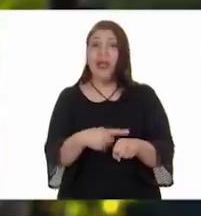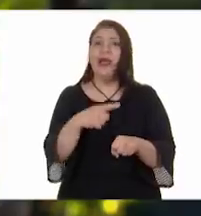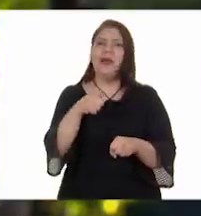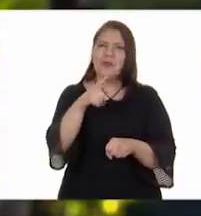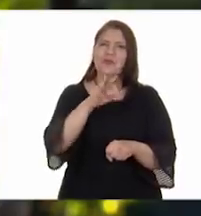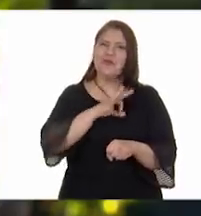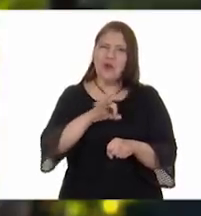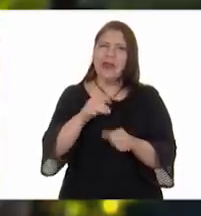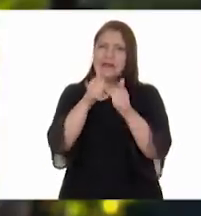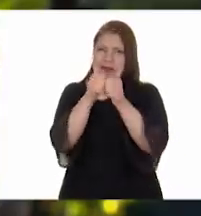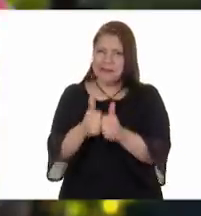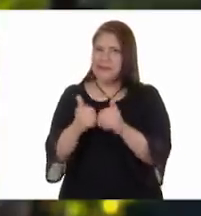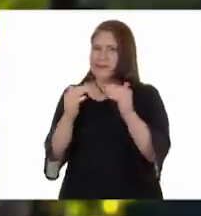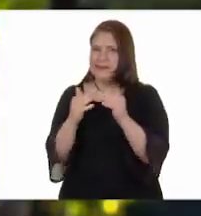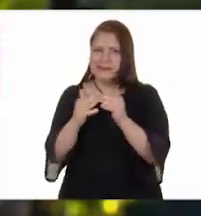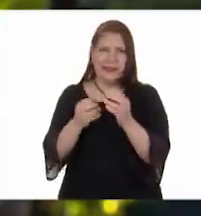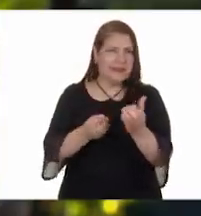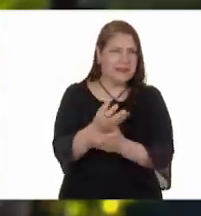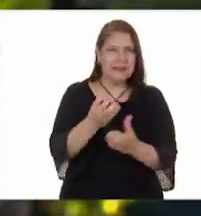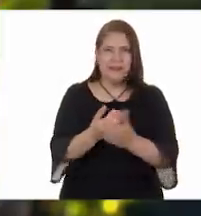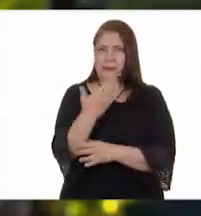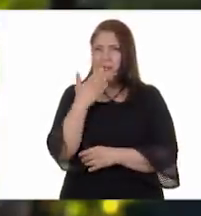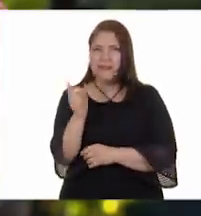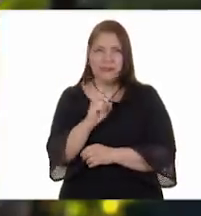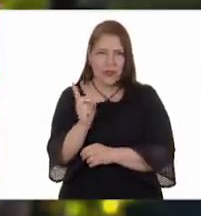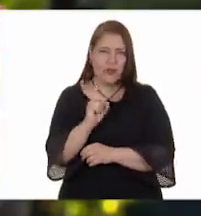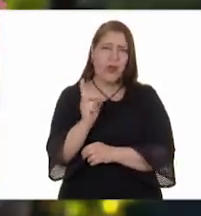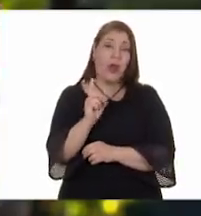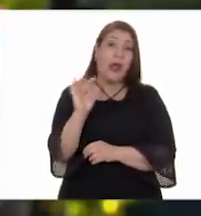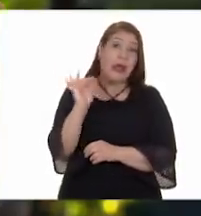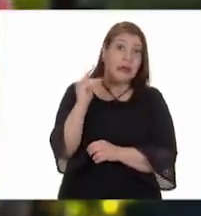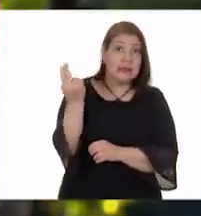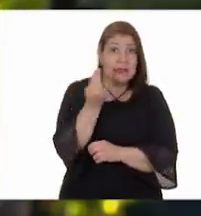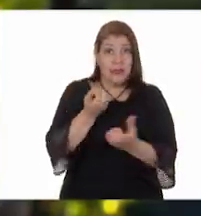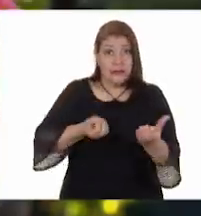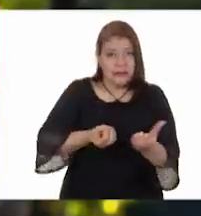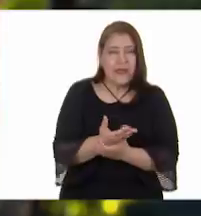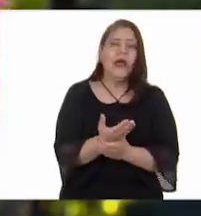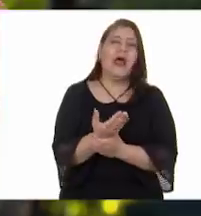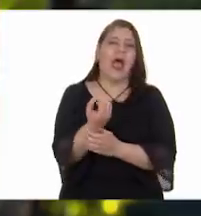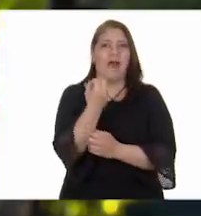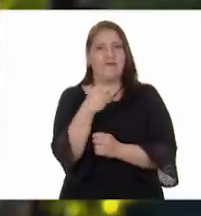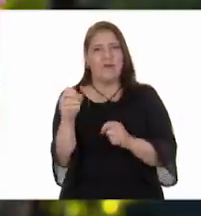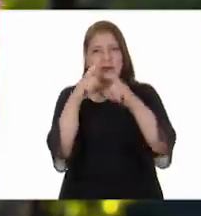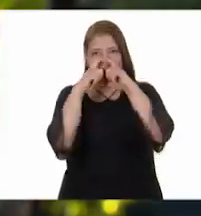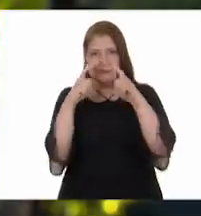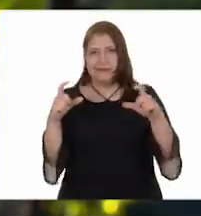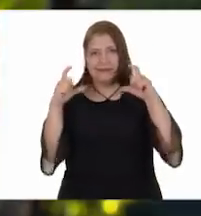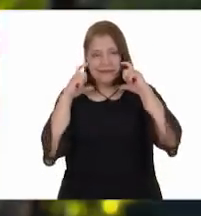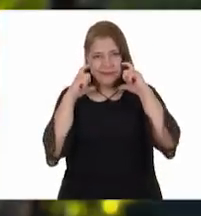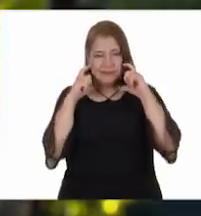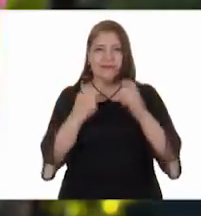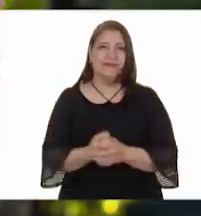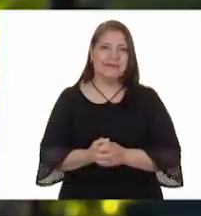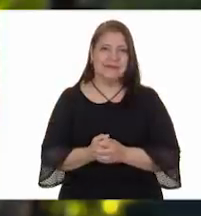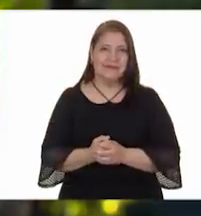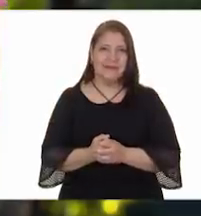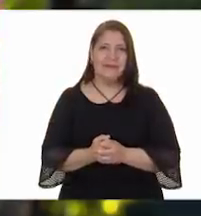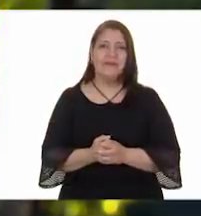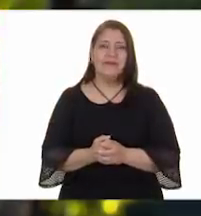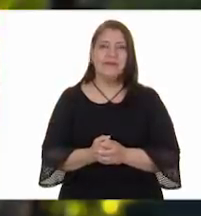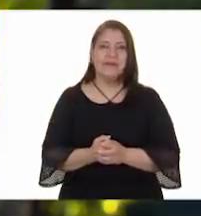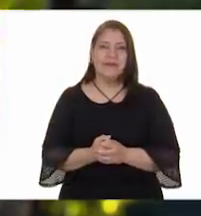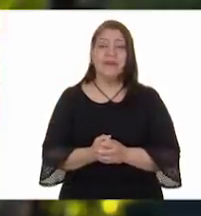no salir de casa a menos que sea muy necesario. Si lo haces, utiliza el